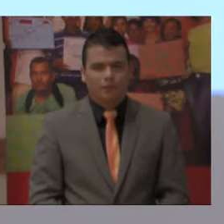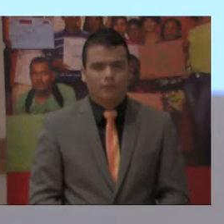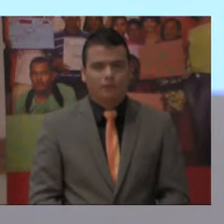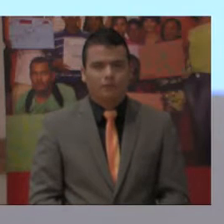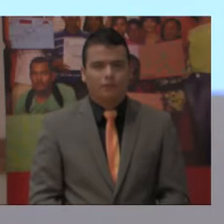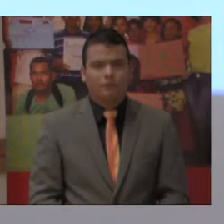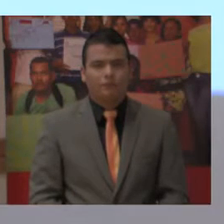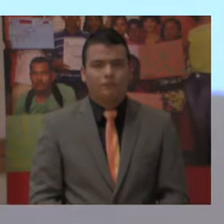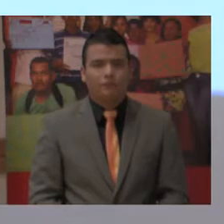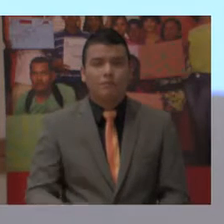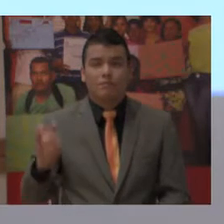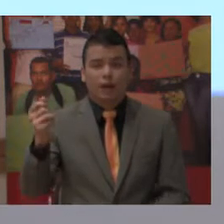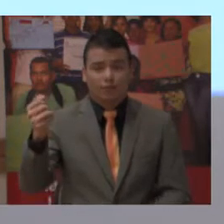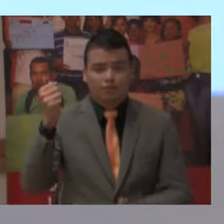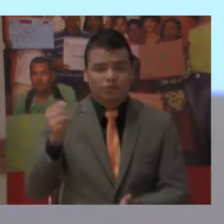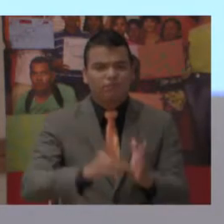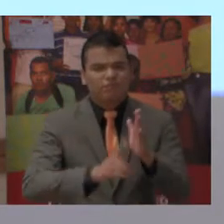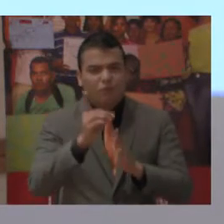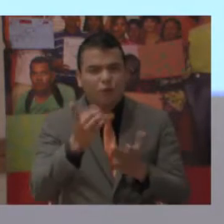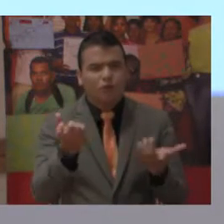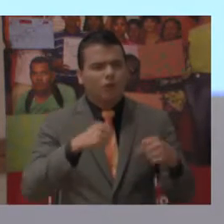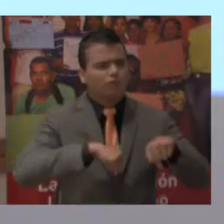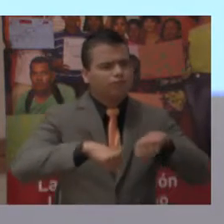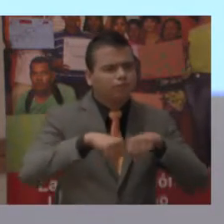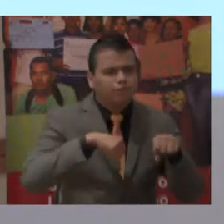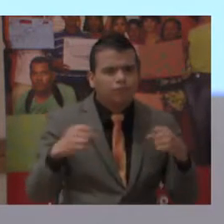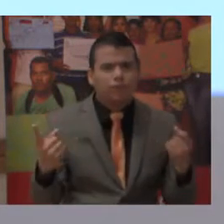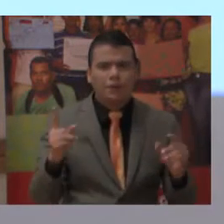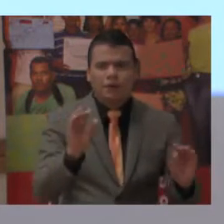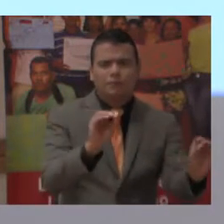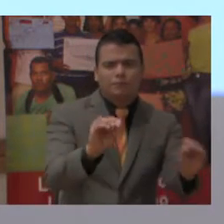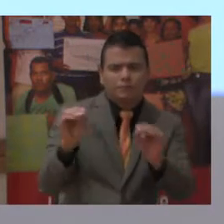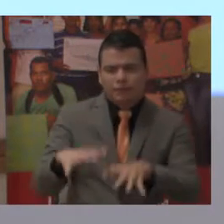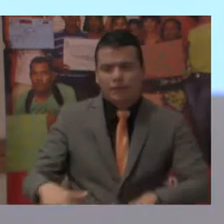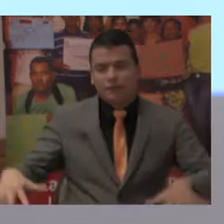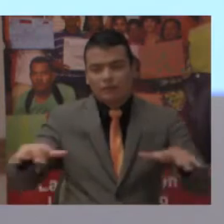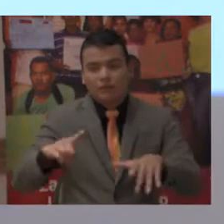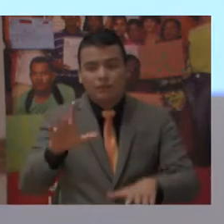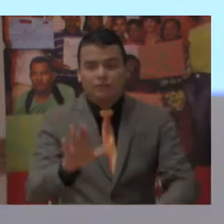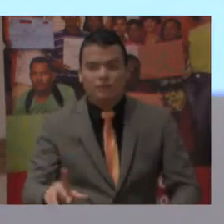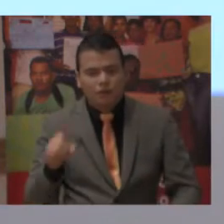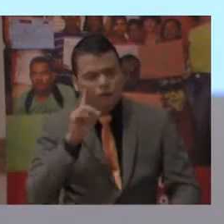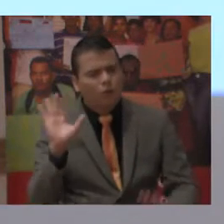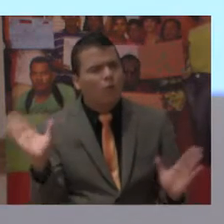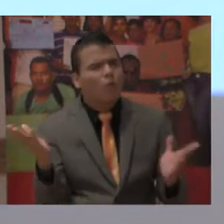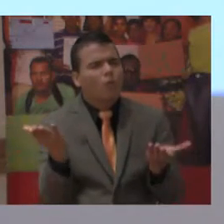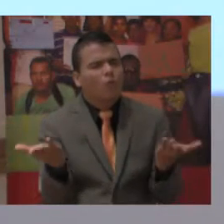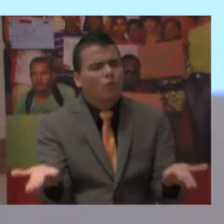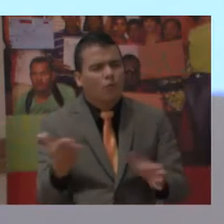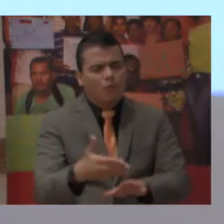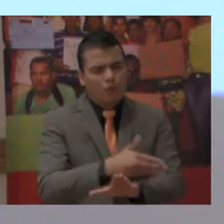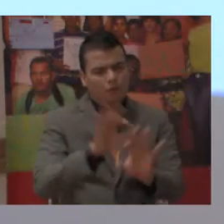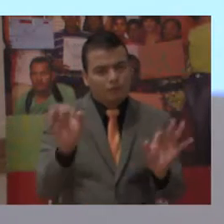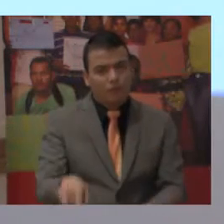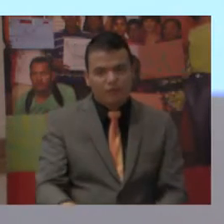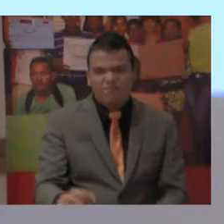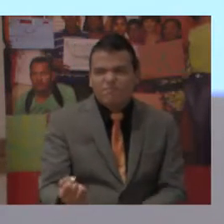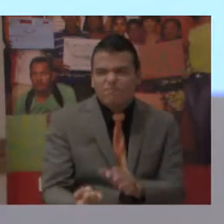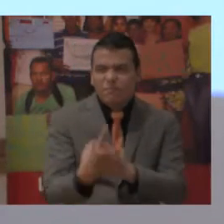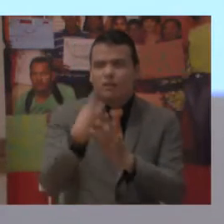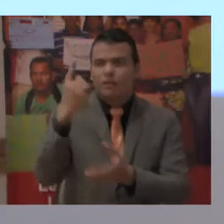el desarrollo económico, la productividad, la preparación del departamento como una plataforma